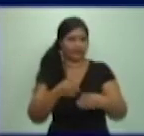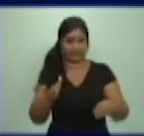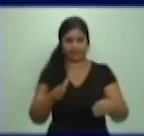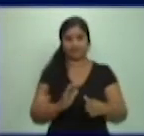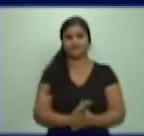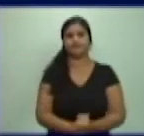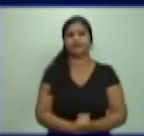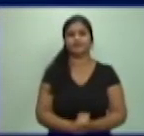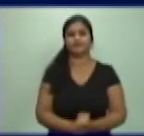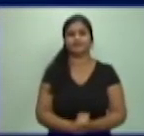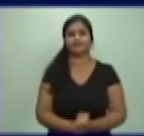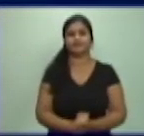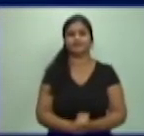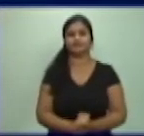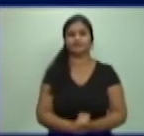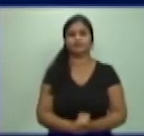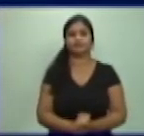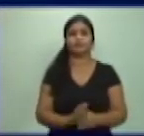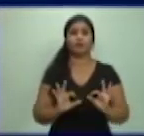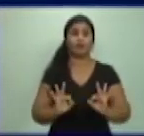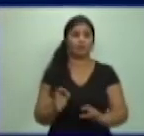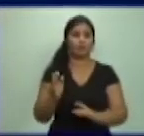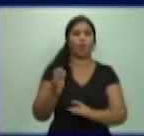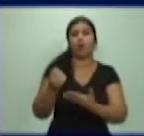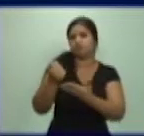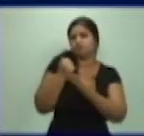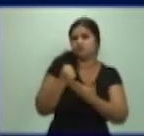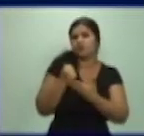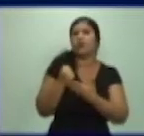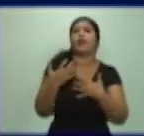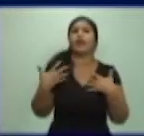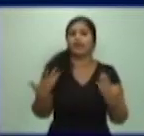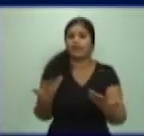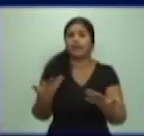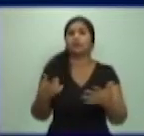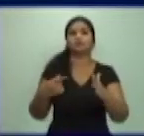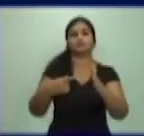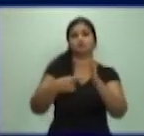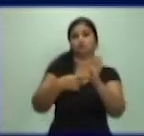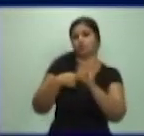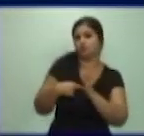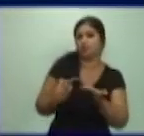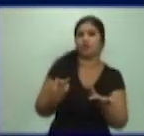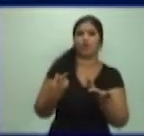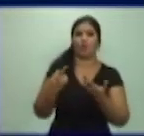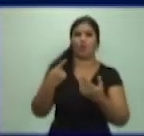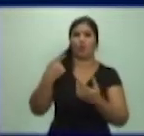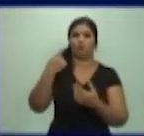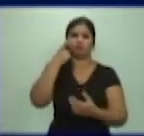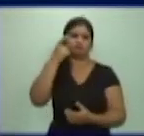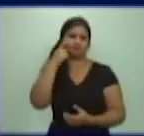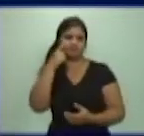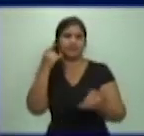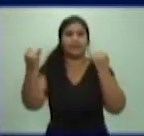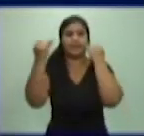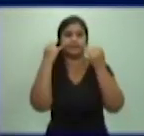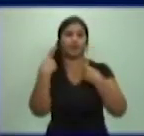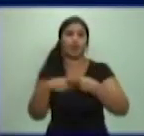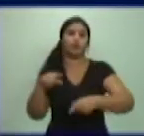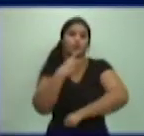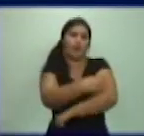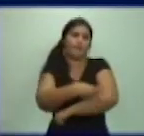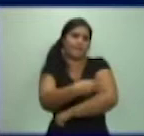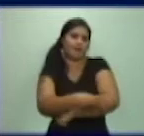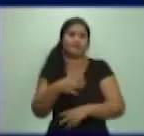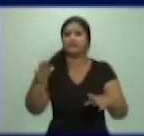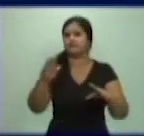porque nos ayudan a conocer nuevos personajes, otros países, nos aportan enseñanzas, lecciones.